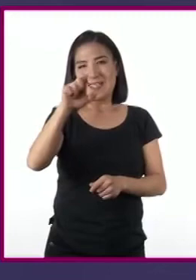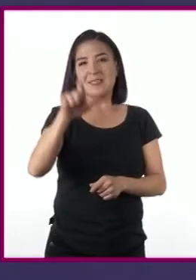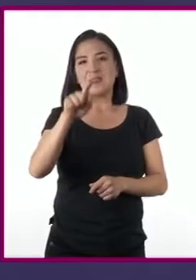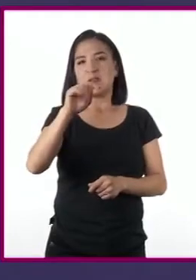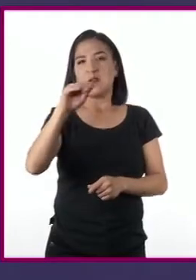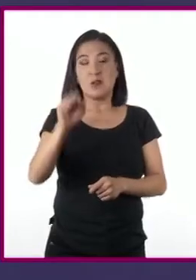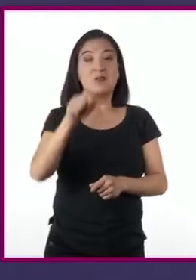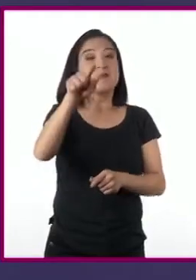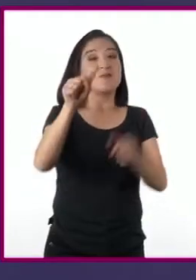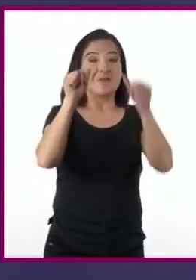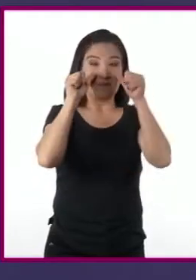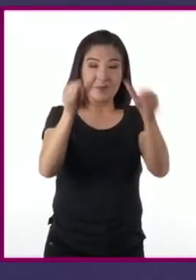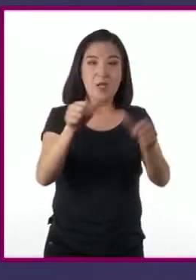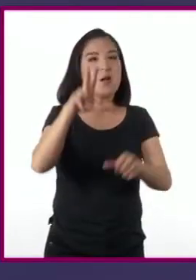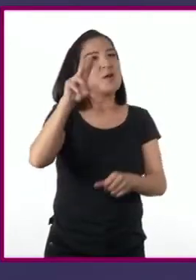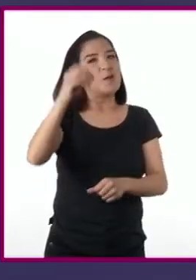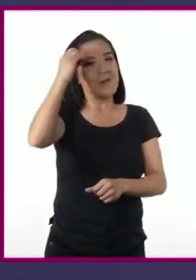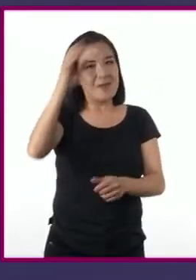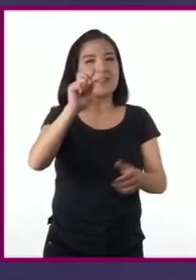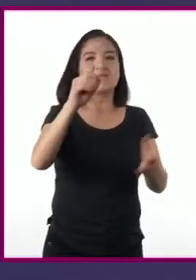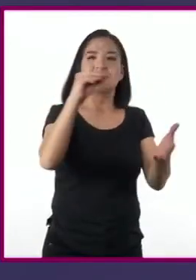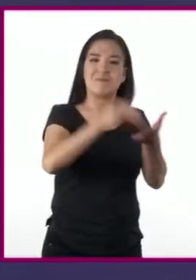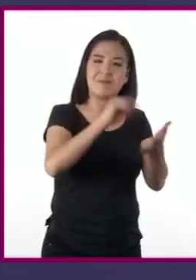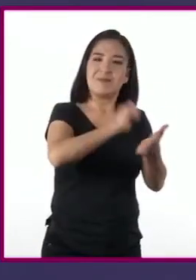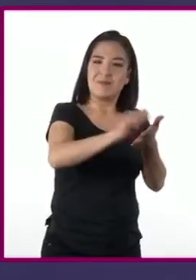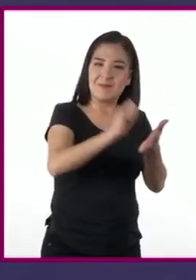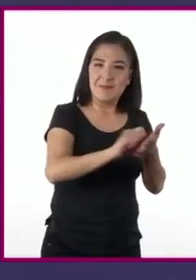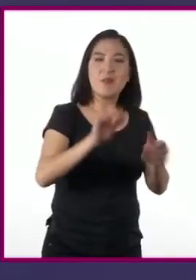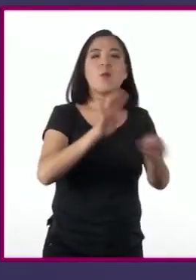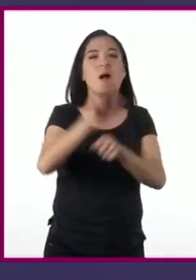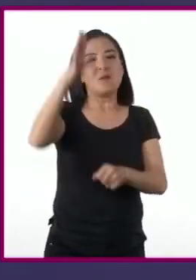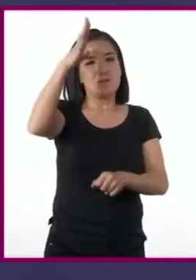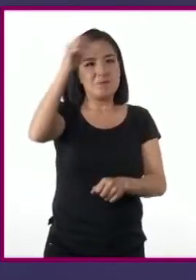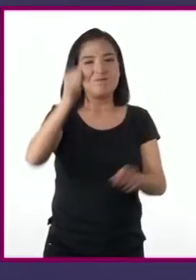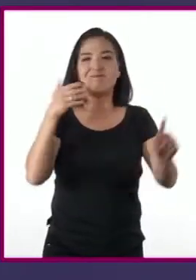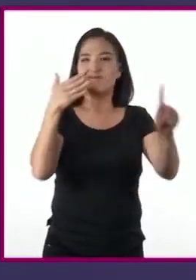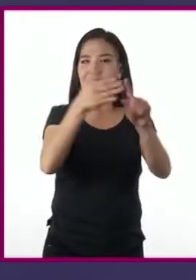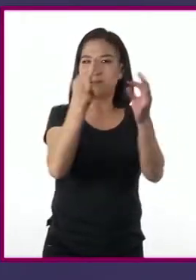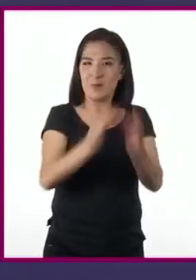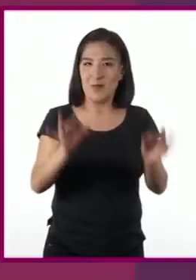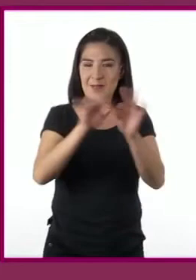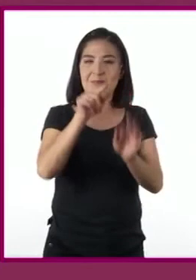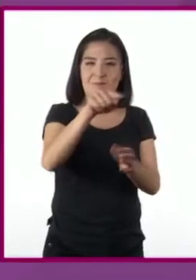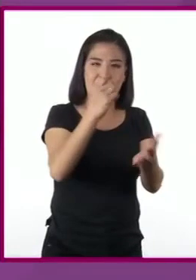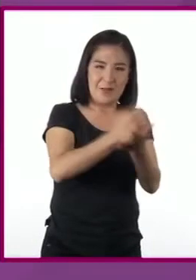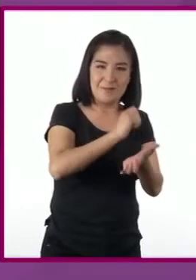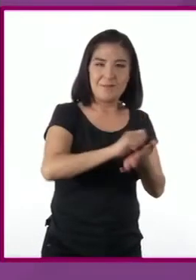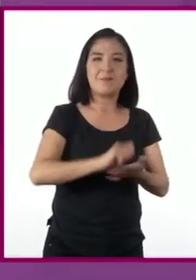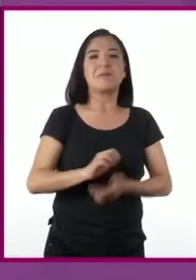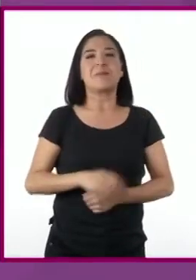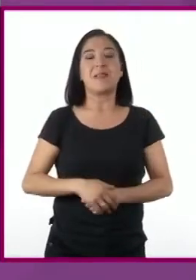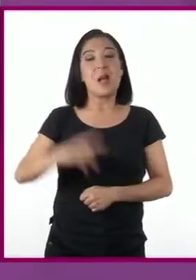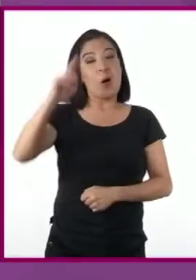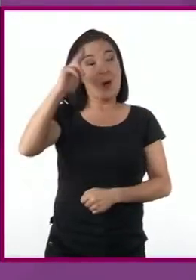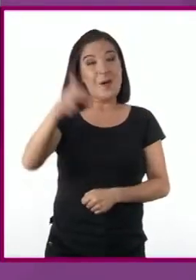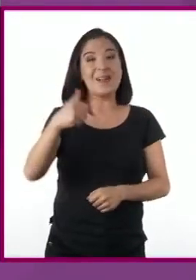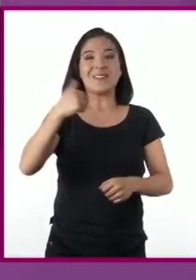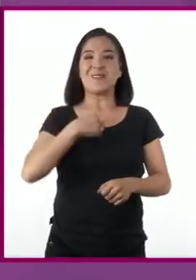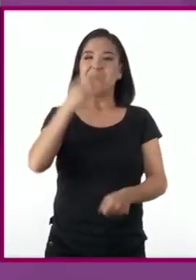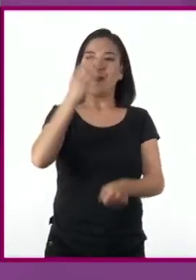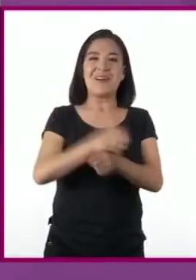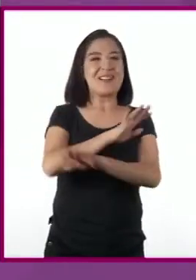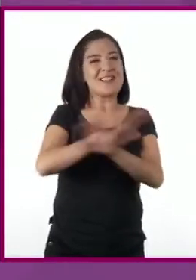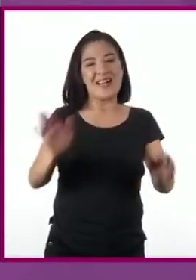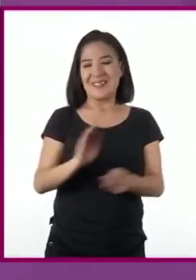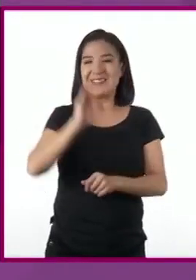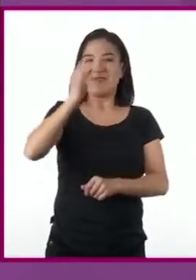atención y no olviden hacer anotaciones de los conceptos claves en su cuaderno. Hola, me acaban de aceptar en mi